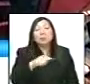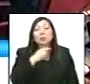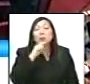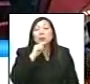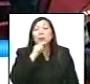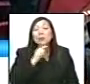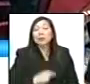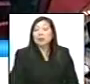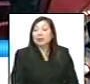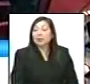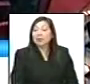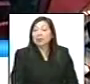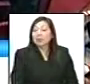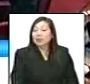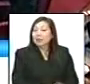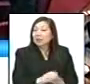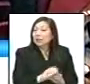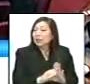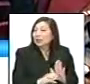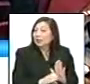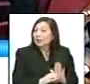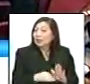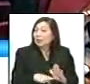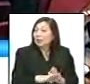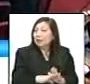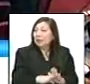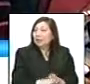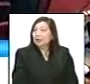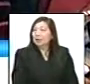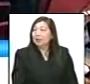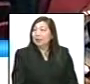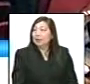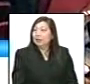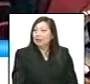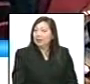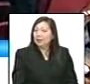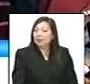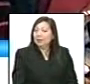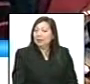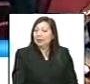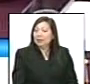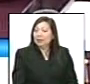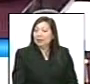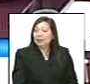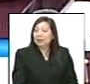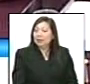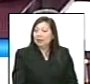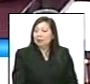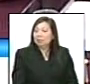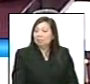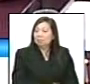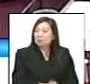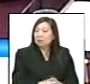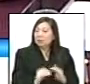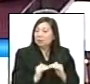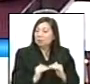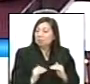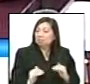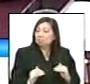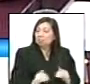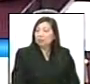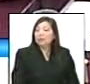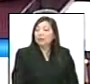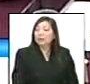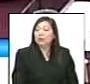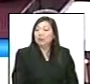Y es que la verdad es que la Constitución tiene que poner algún tipo de limitaciones y tiene que poner algunos parámetros